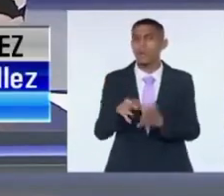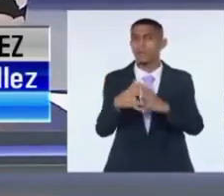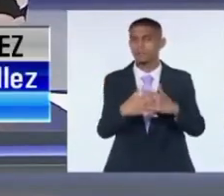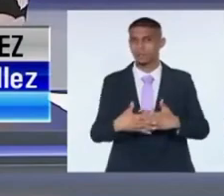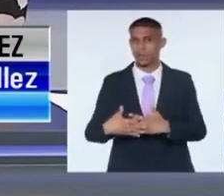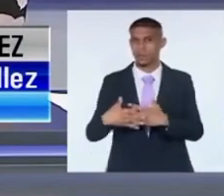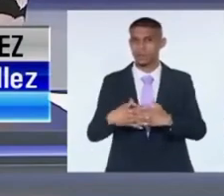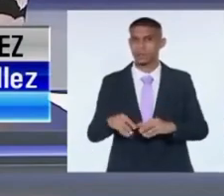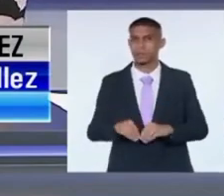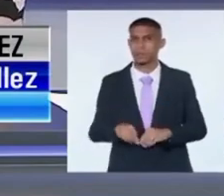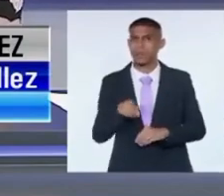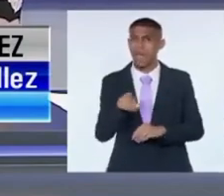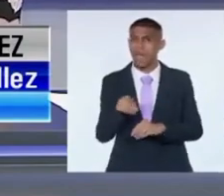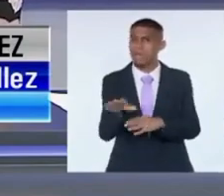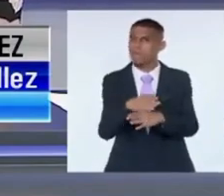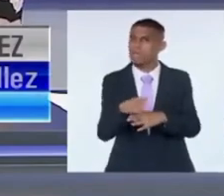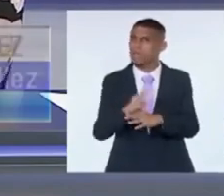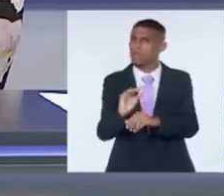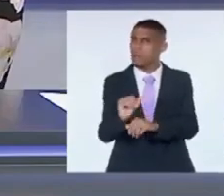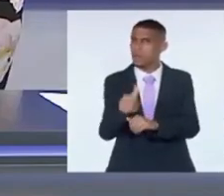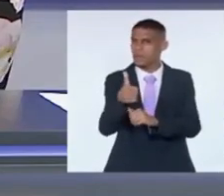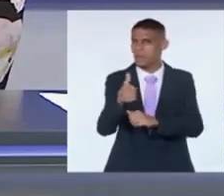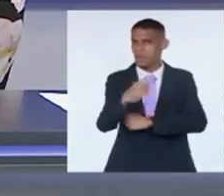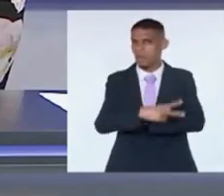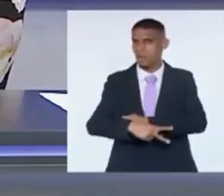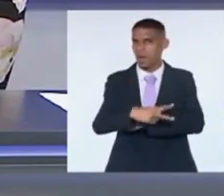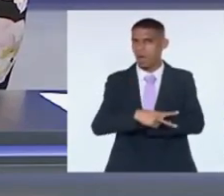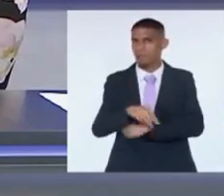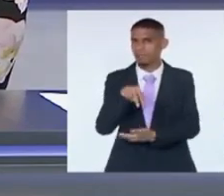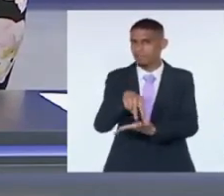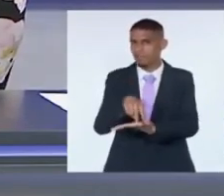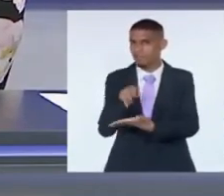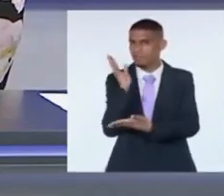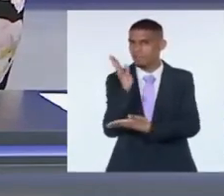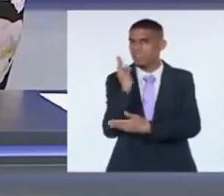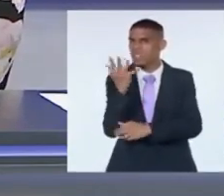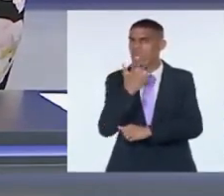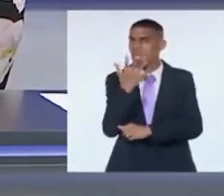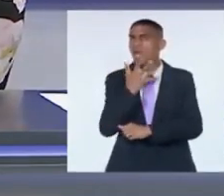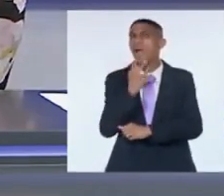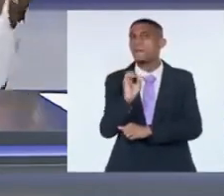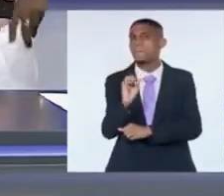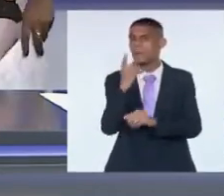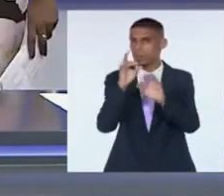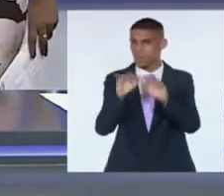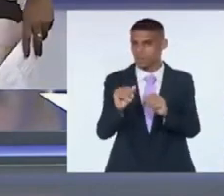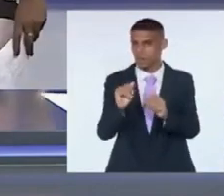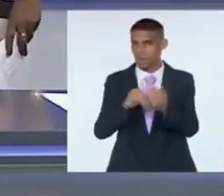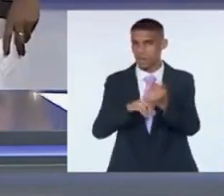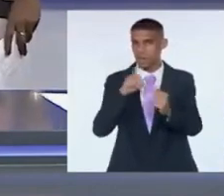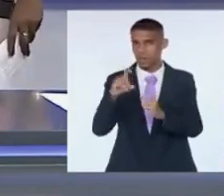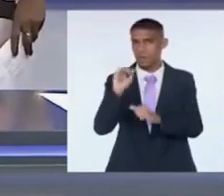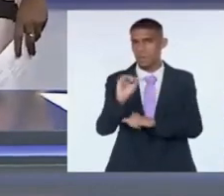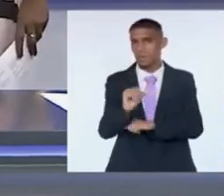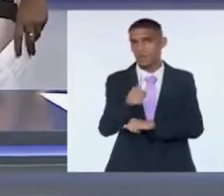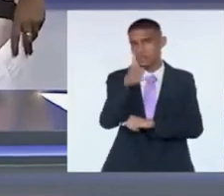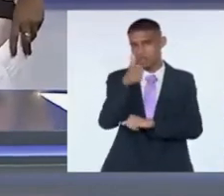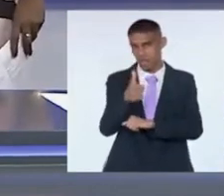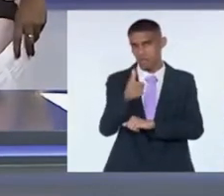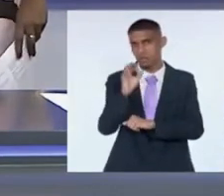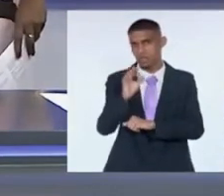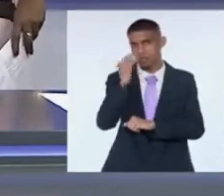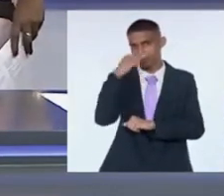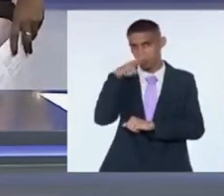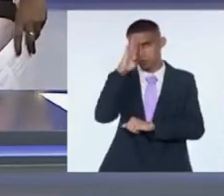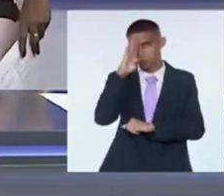entre los mandatarios que esta mañana hicieron uso de la palabra estuvo el primer Secretario del comité central del partido y presidente de la república Miguel